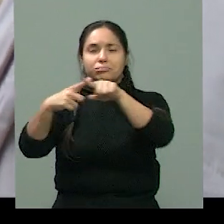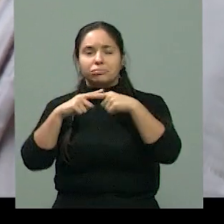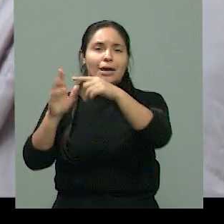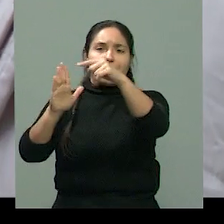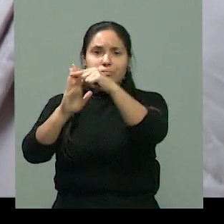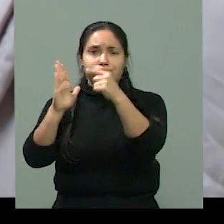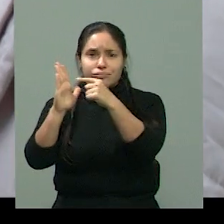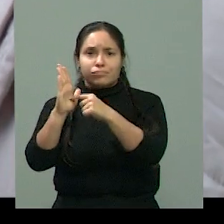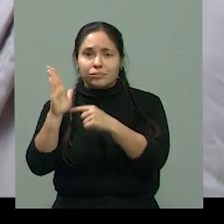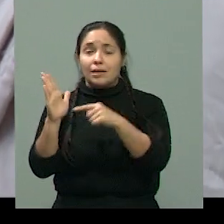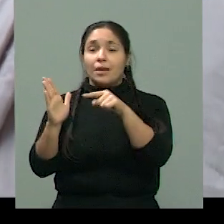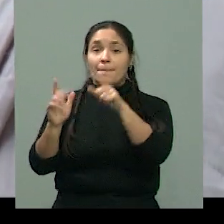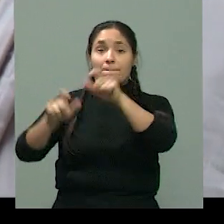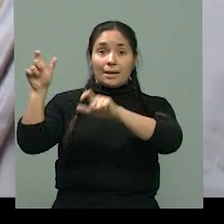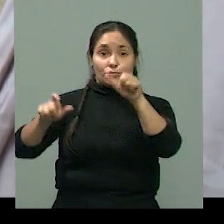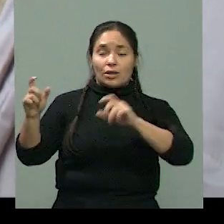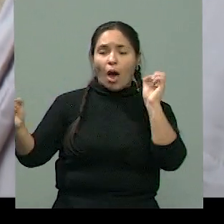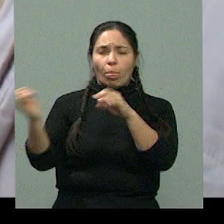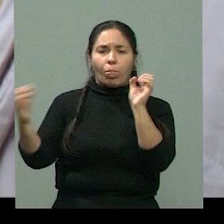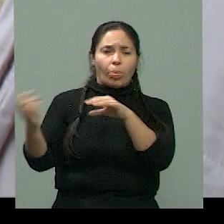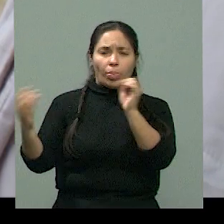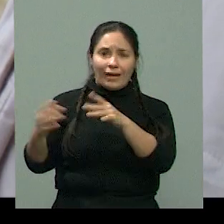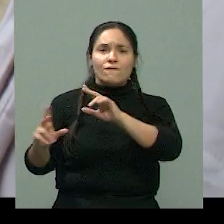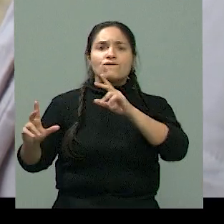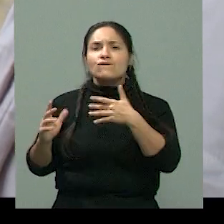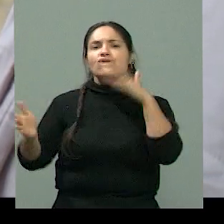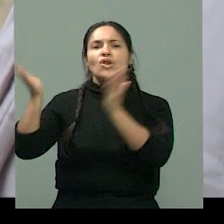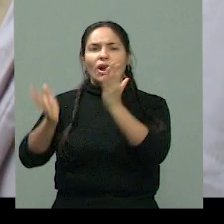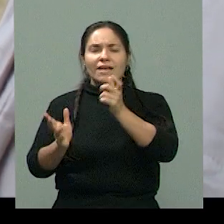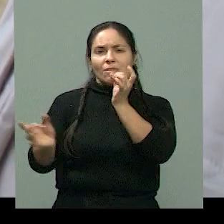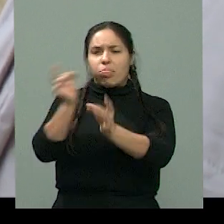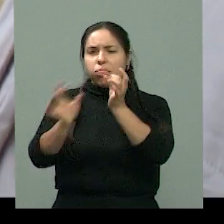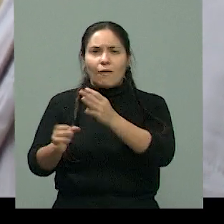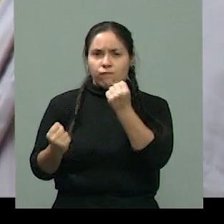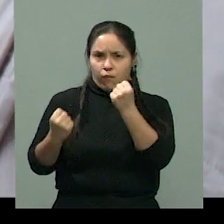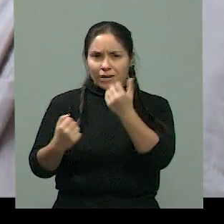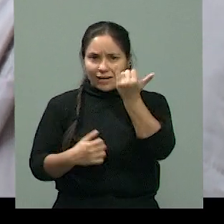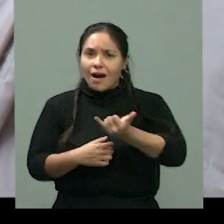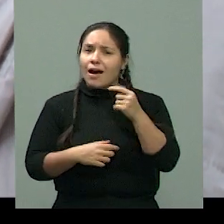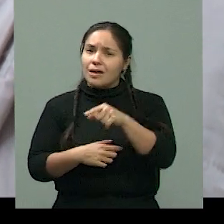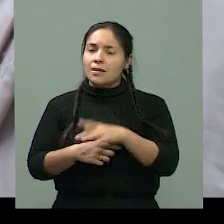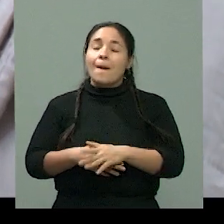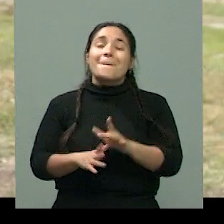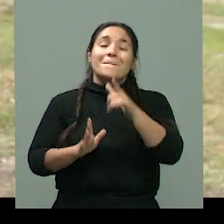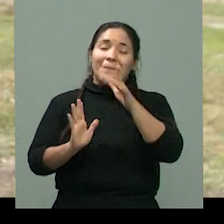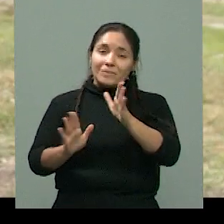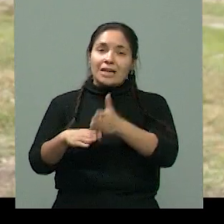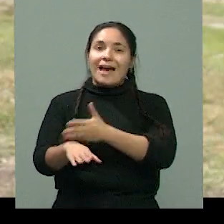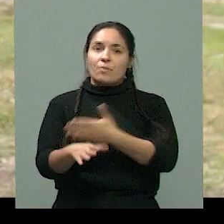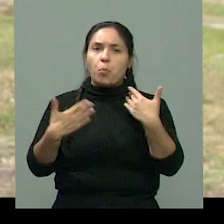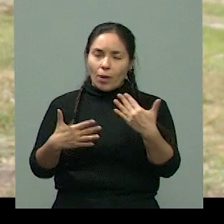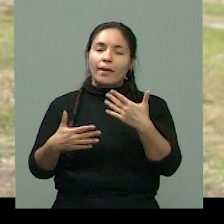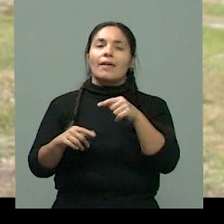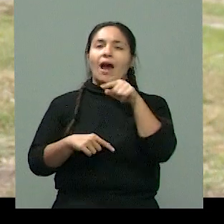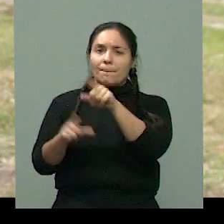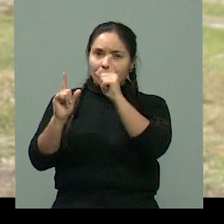una violencia verbal, pero que por ahora es manejable y que estamos a tiempo de poder construir ese diálogo, este